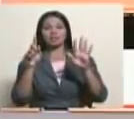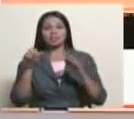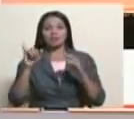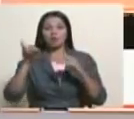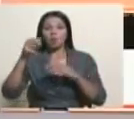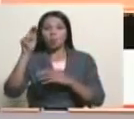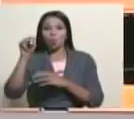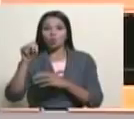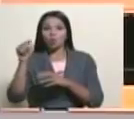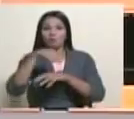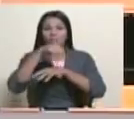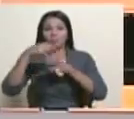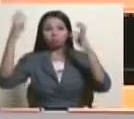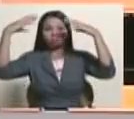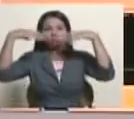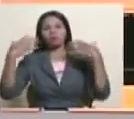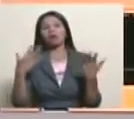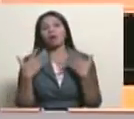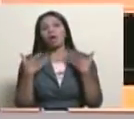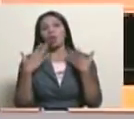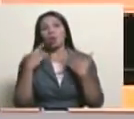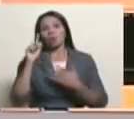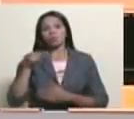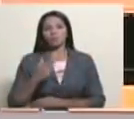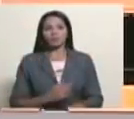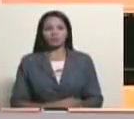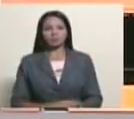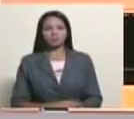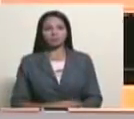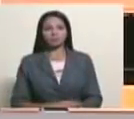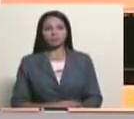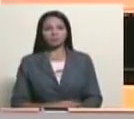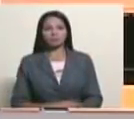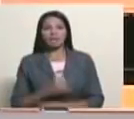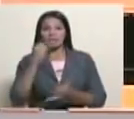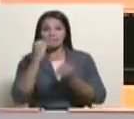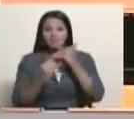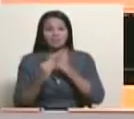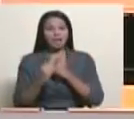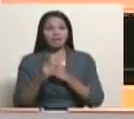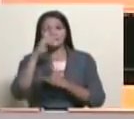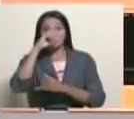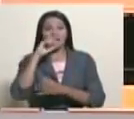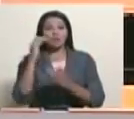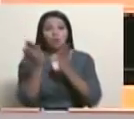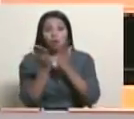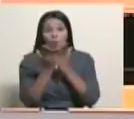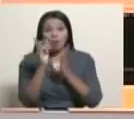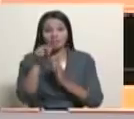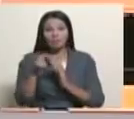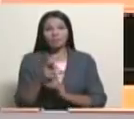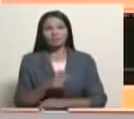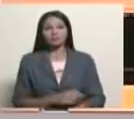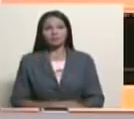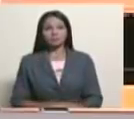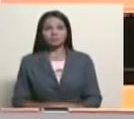tiempo de lluvia y calor, y ya la recta final del año escolar.